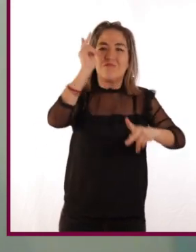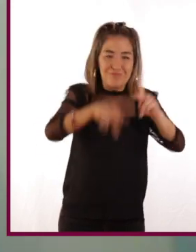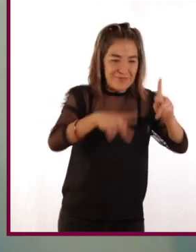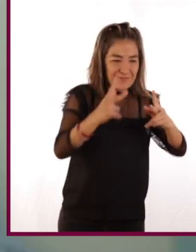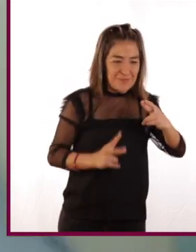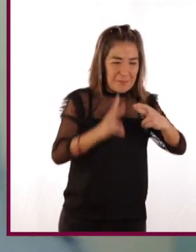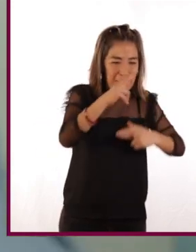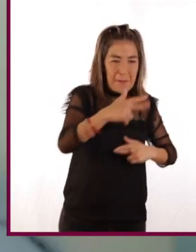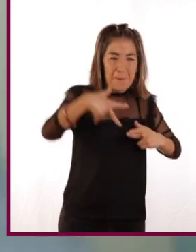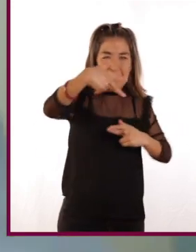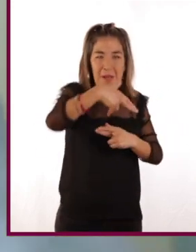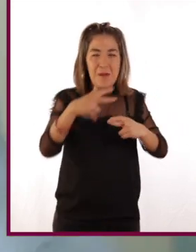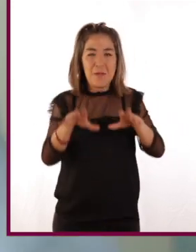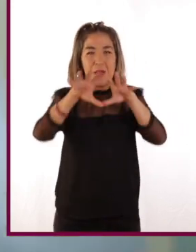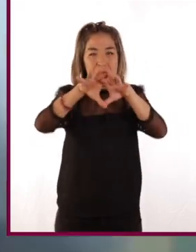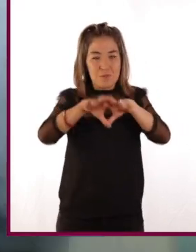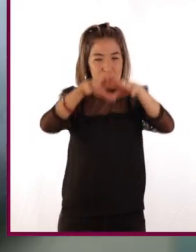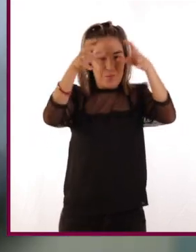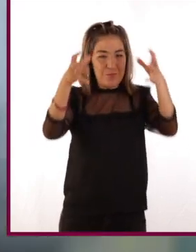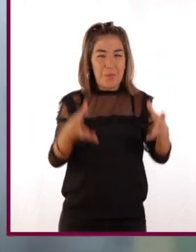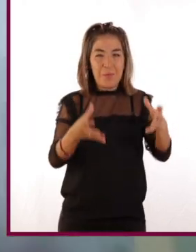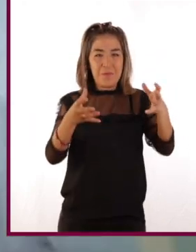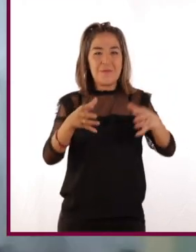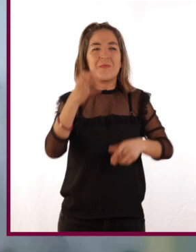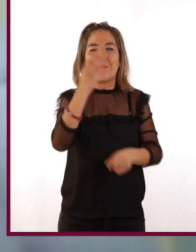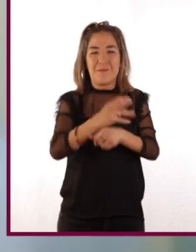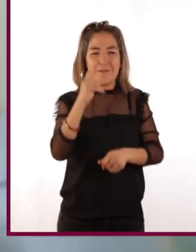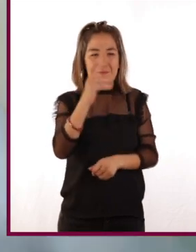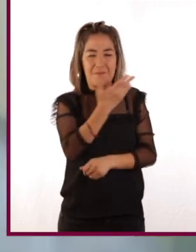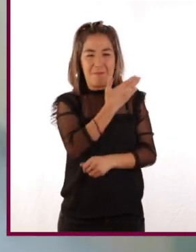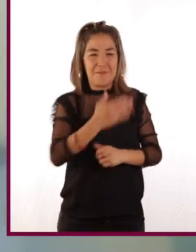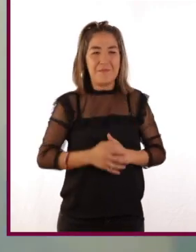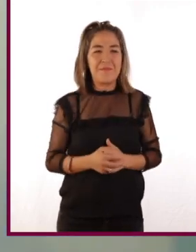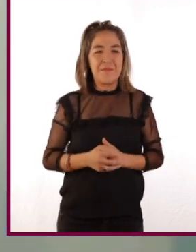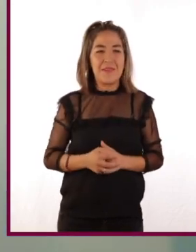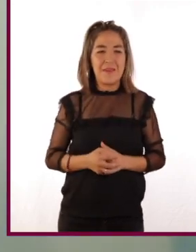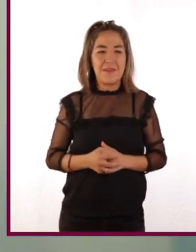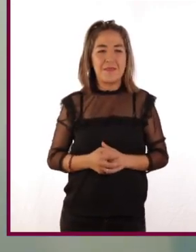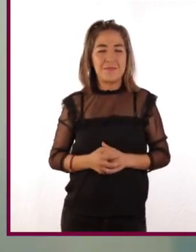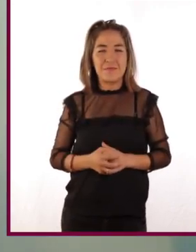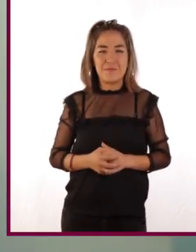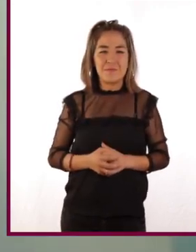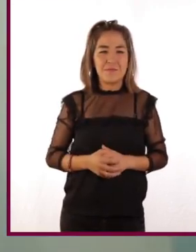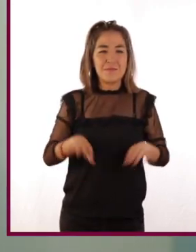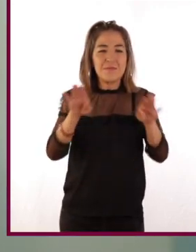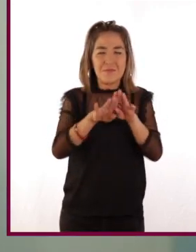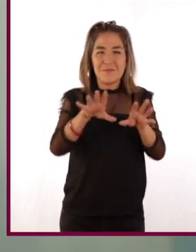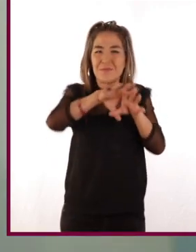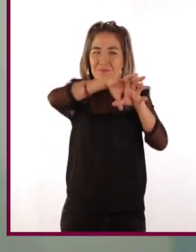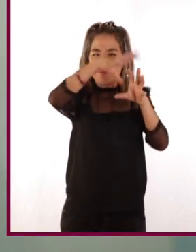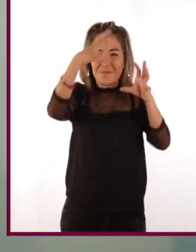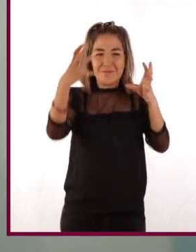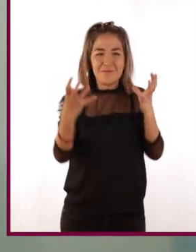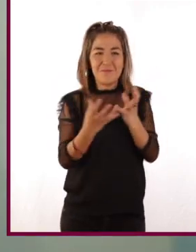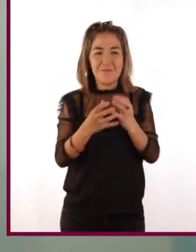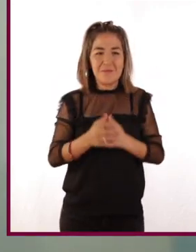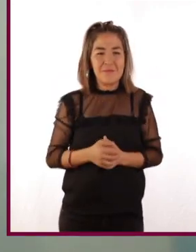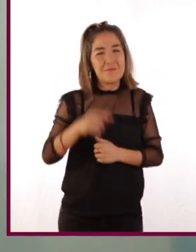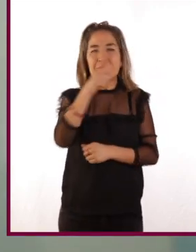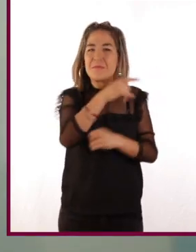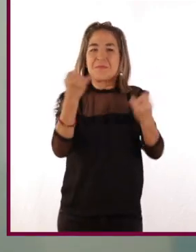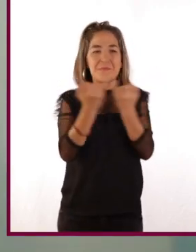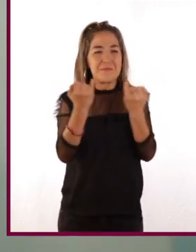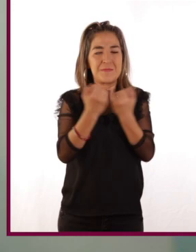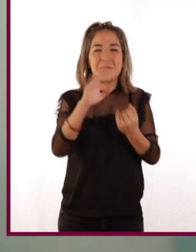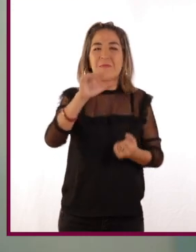Y al tener esta cúpula geodésica que la cubre, voy a mostrar aquí, por ejemplo, que está un poquito más redondito,